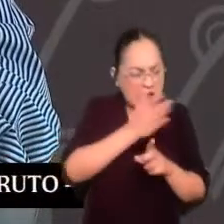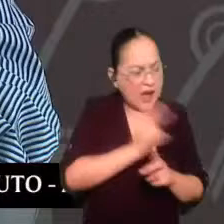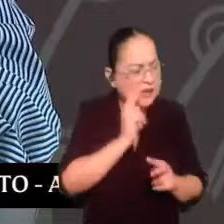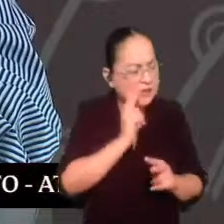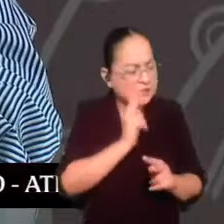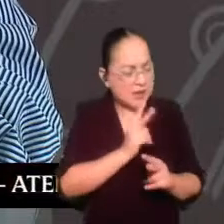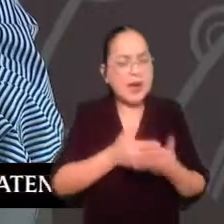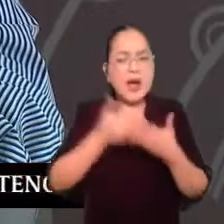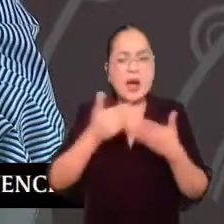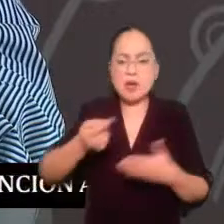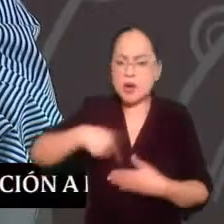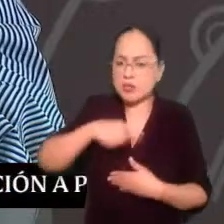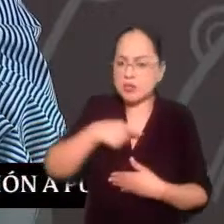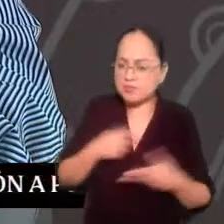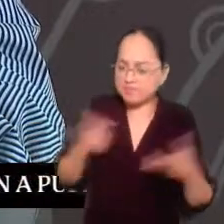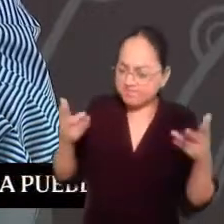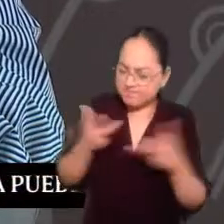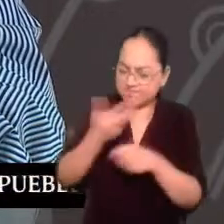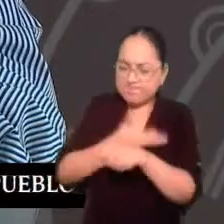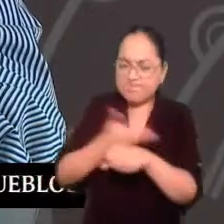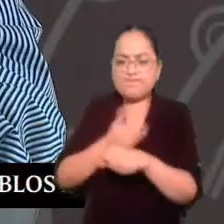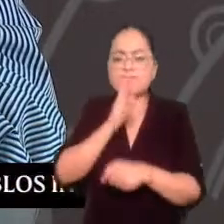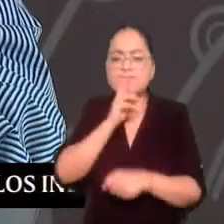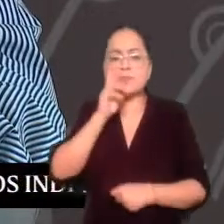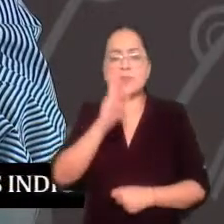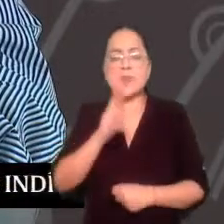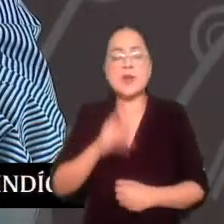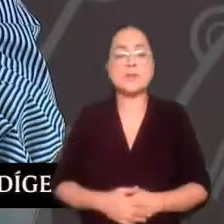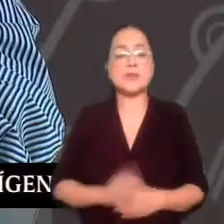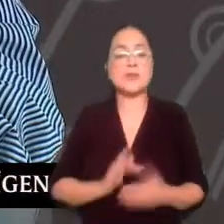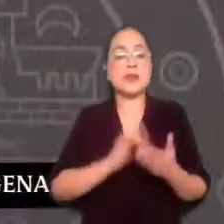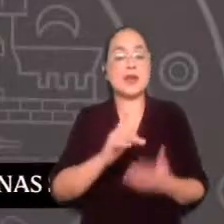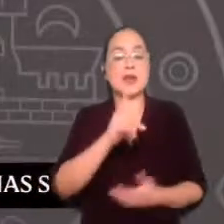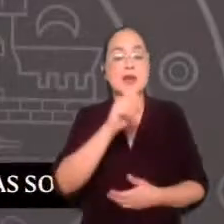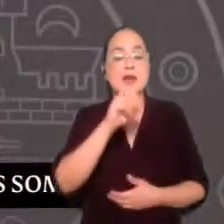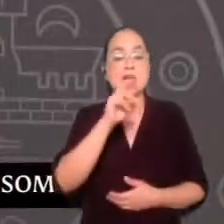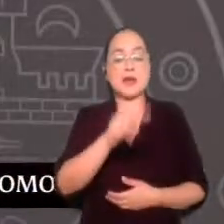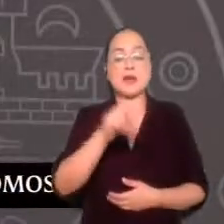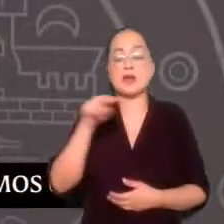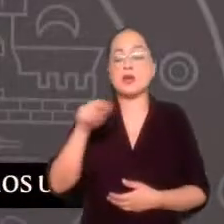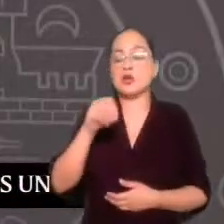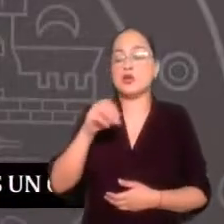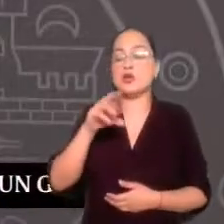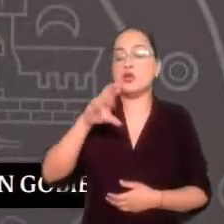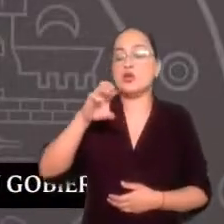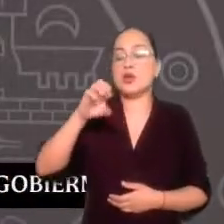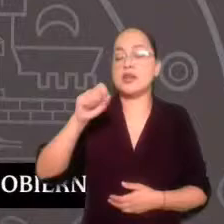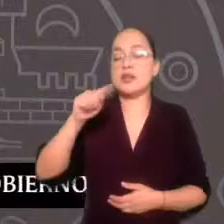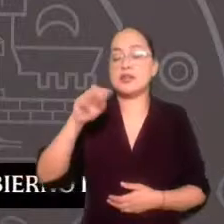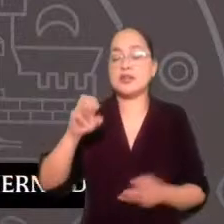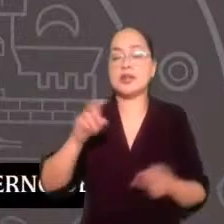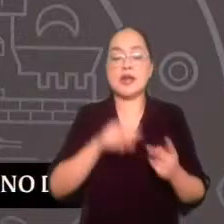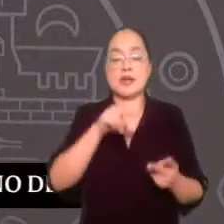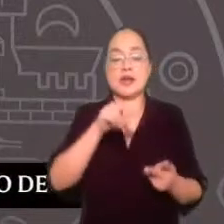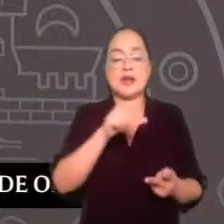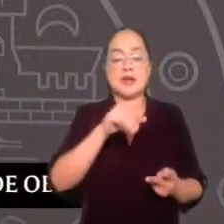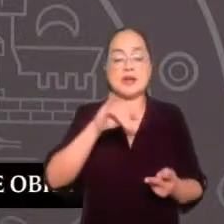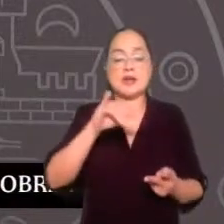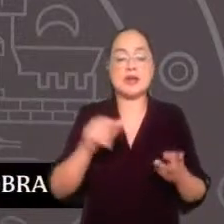ver, ese tema. Gracias. Karen Bravo de Noroeste, Nayeli Casillas de Fórmula Noticias y Sol de